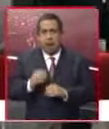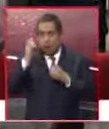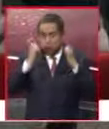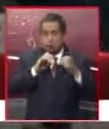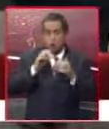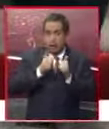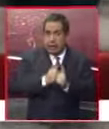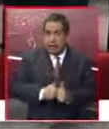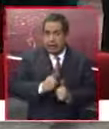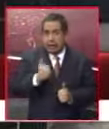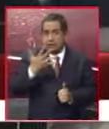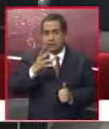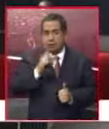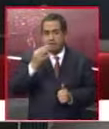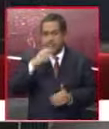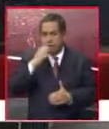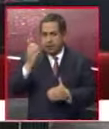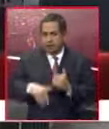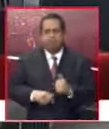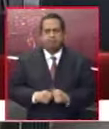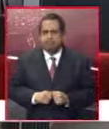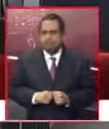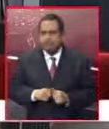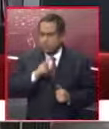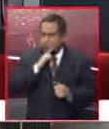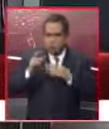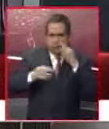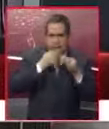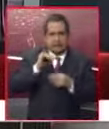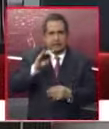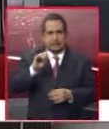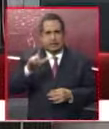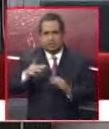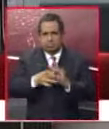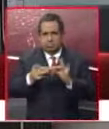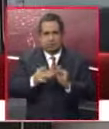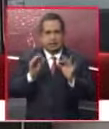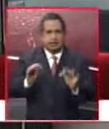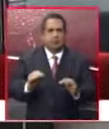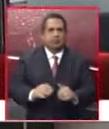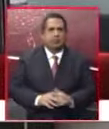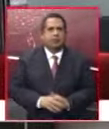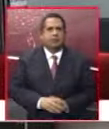hasta el próximo 5 de febrero, informó para Noticias del Congreso Isabel Uribe.